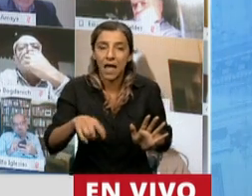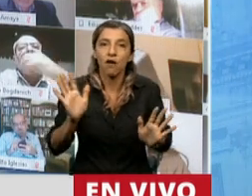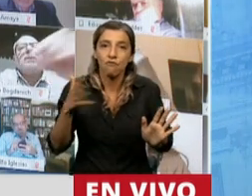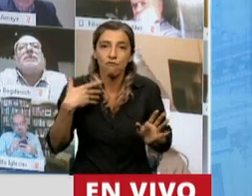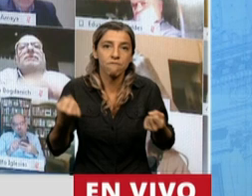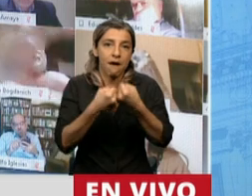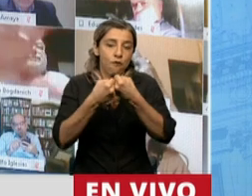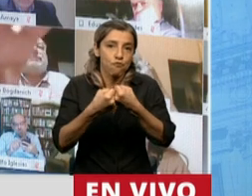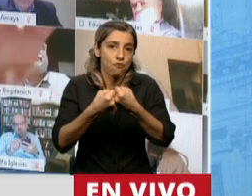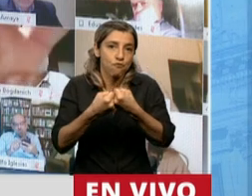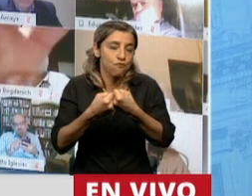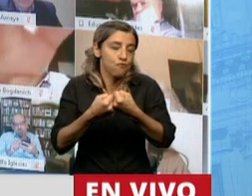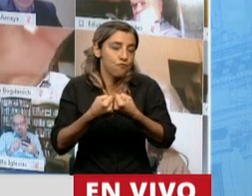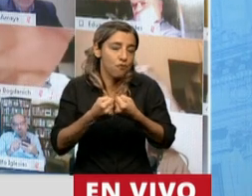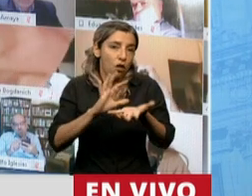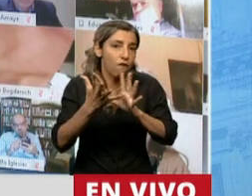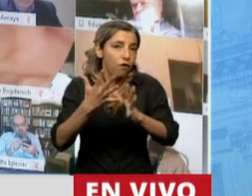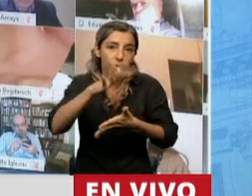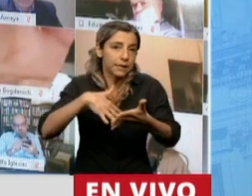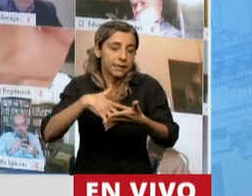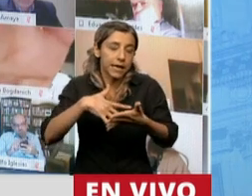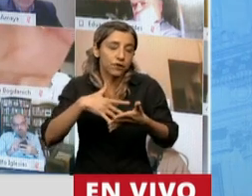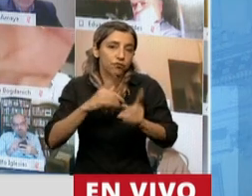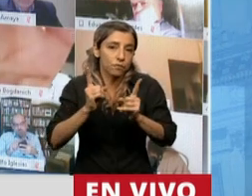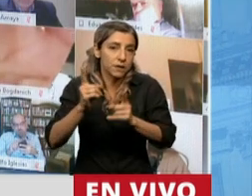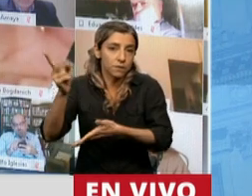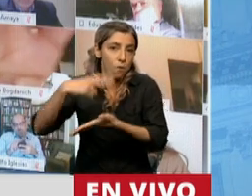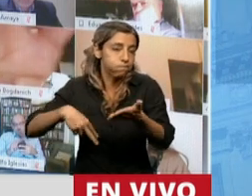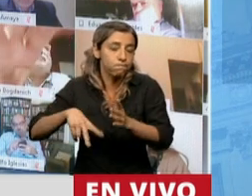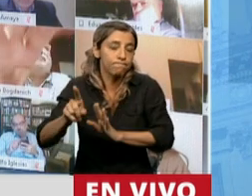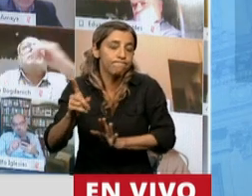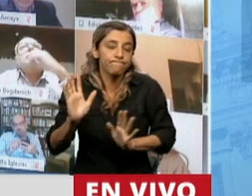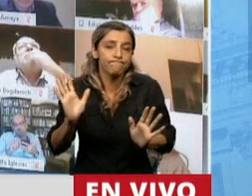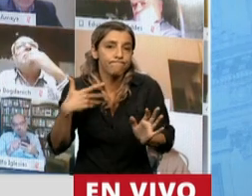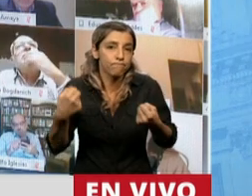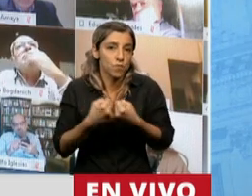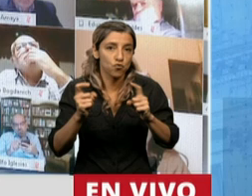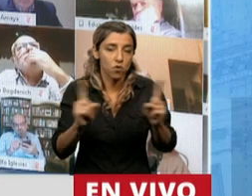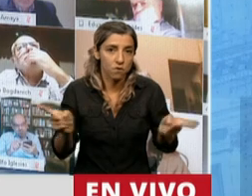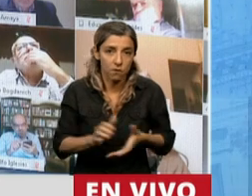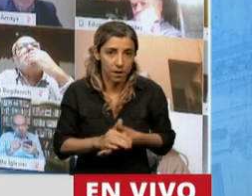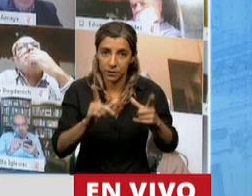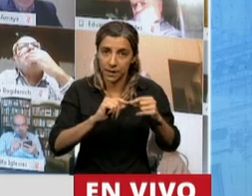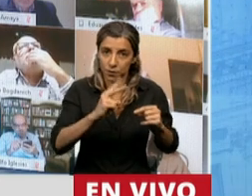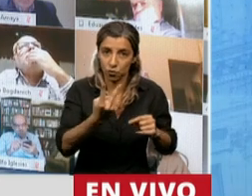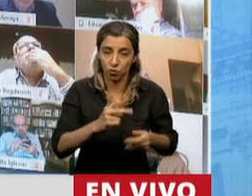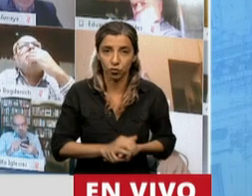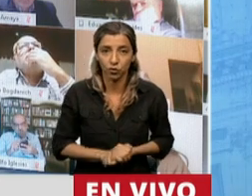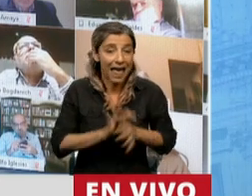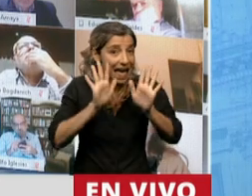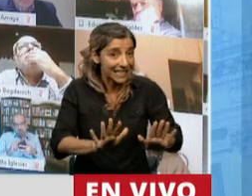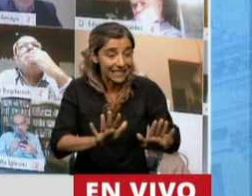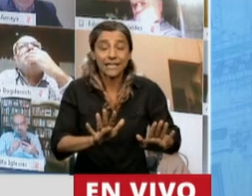acordar con este texto propuesto y leído por el diputado heller y en el artículo 2 Así como